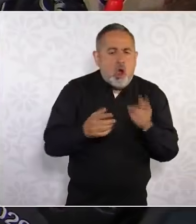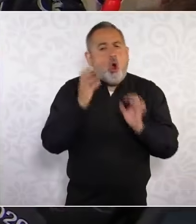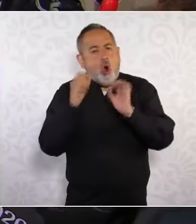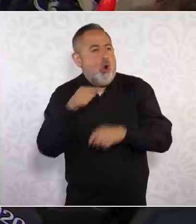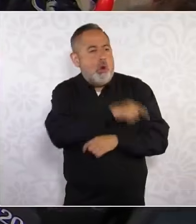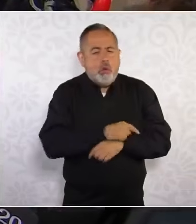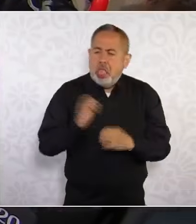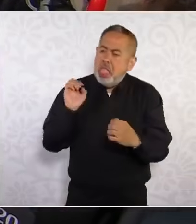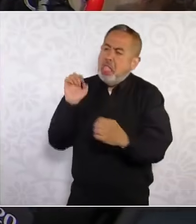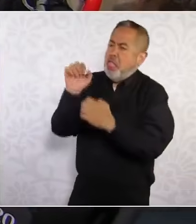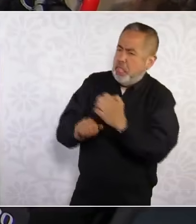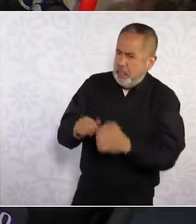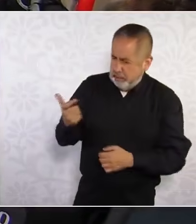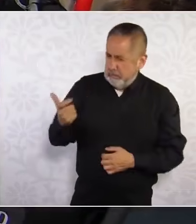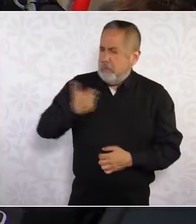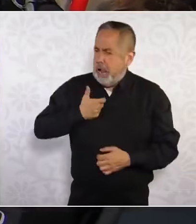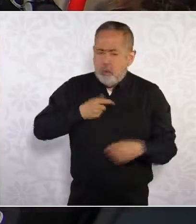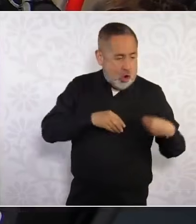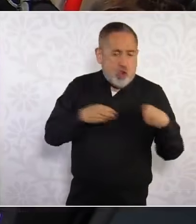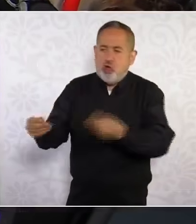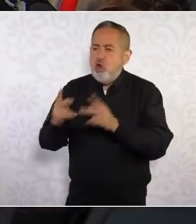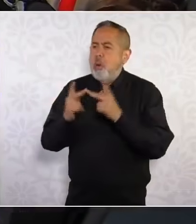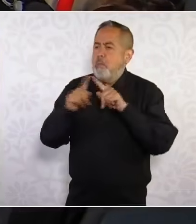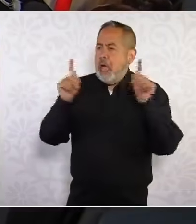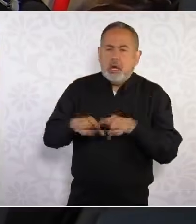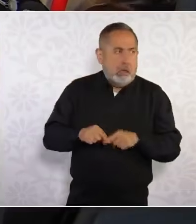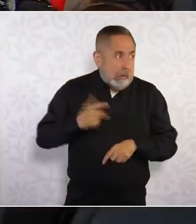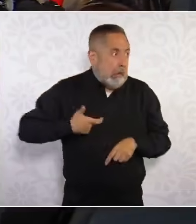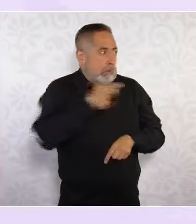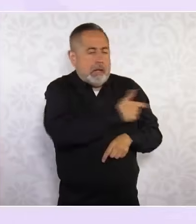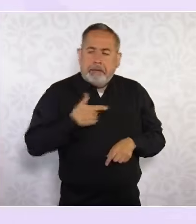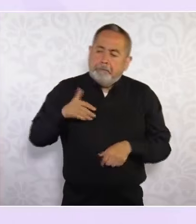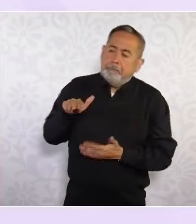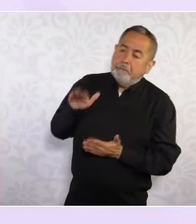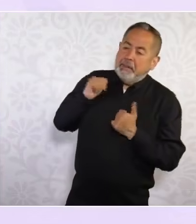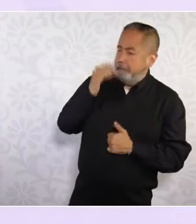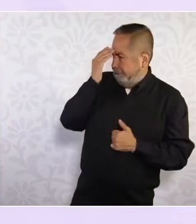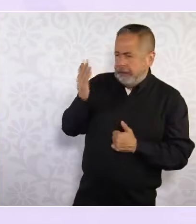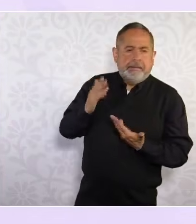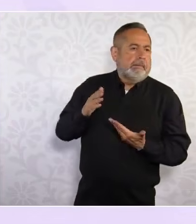alguna otra manera o se aprovechan de la necesidad de estas personas? El